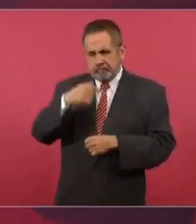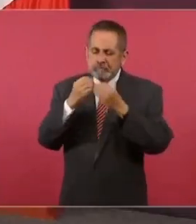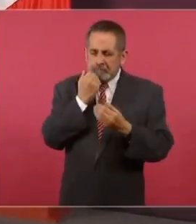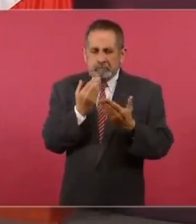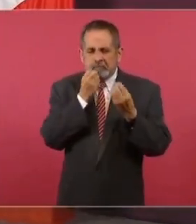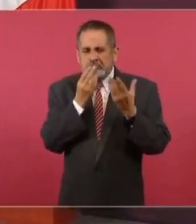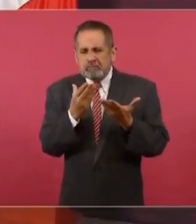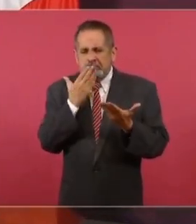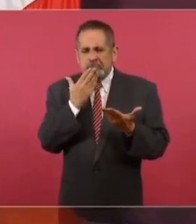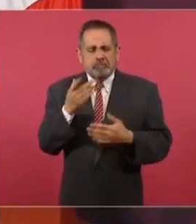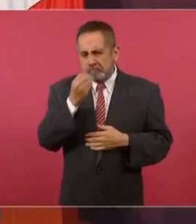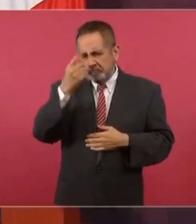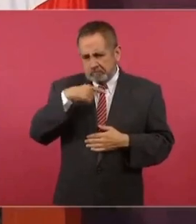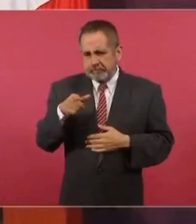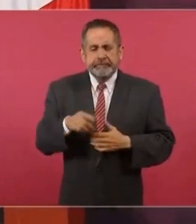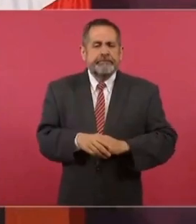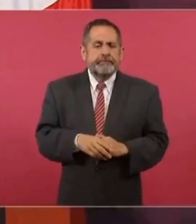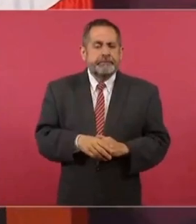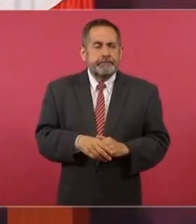todos. Nos reunimos para